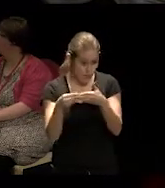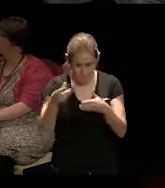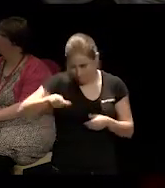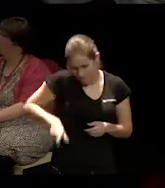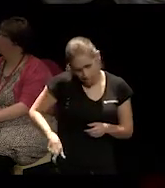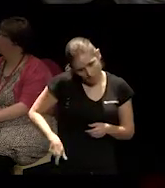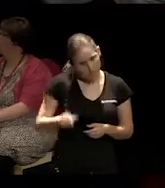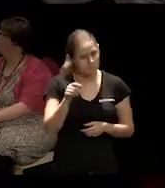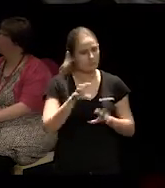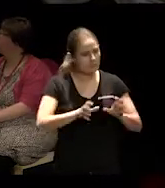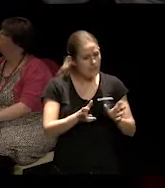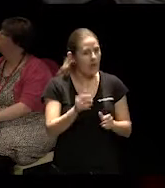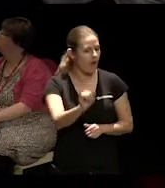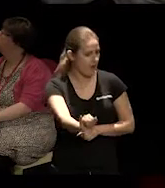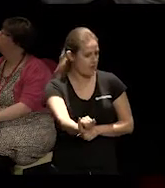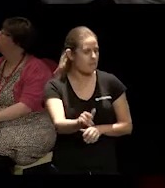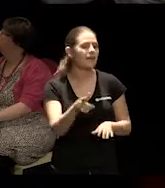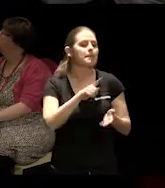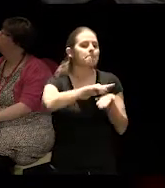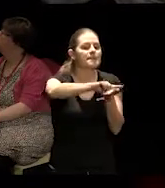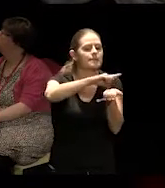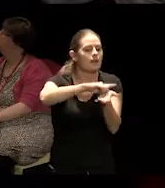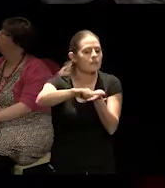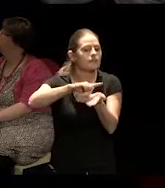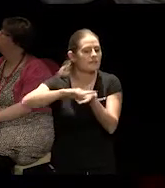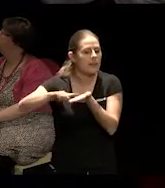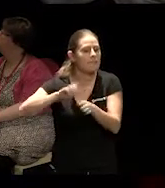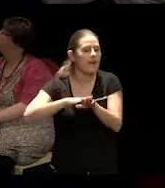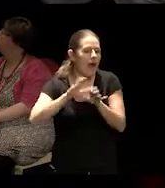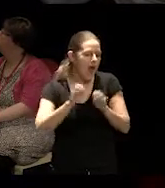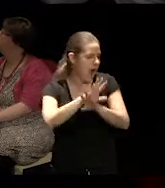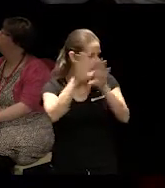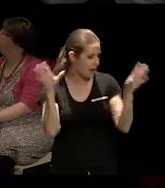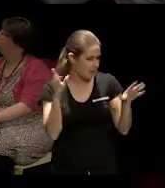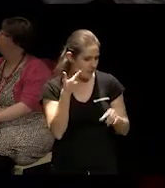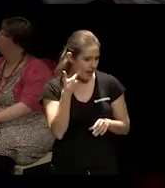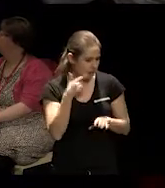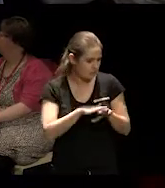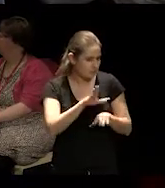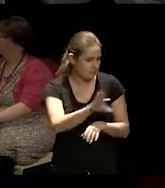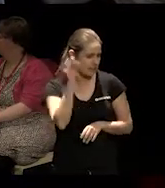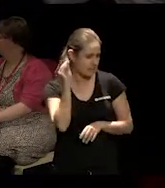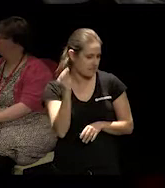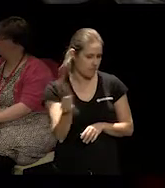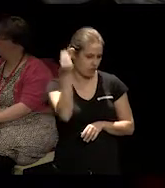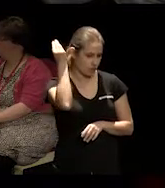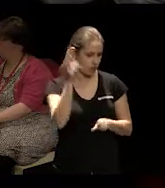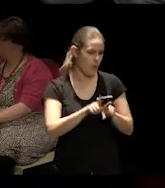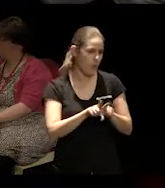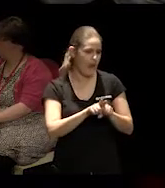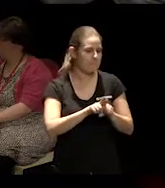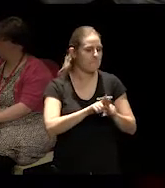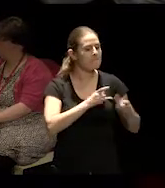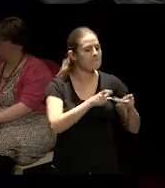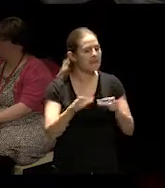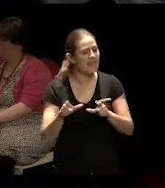transmitimos mensajes que le aclaran cuáles los elementos complejos de la obra.